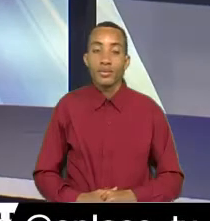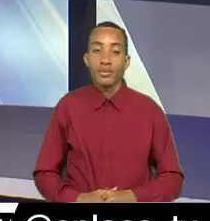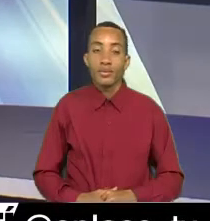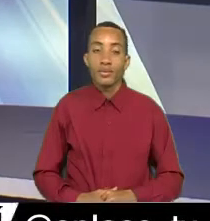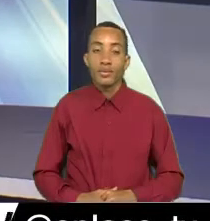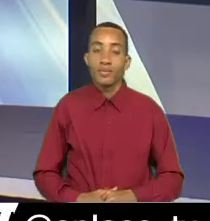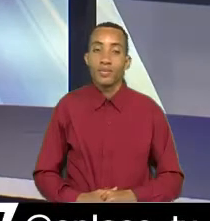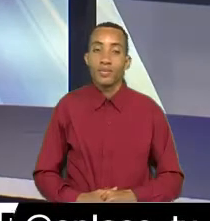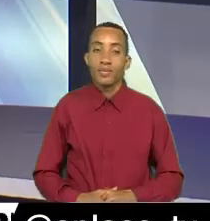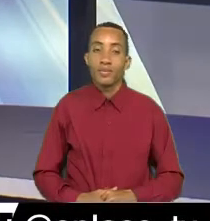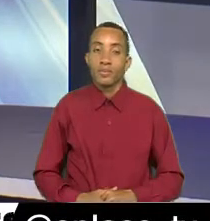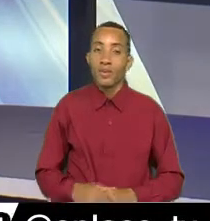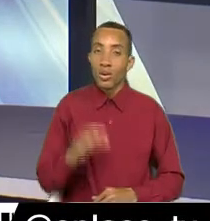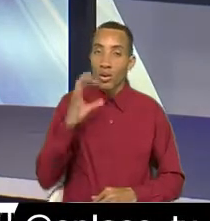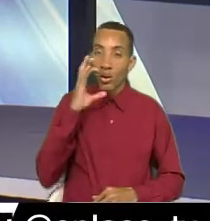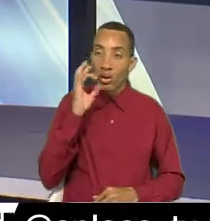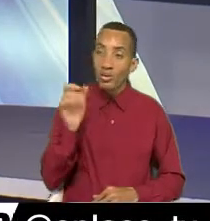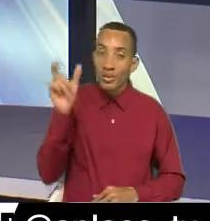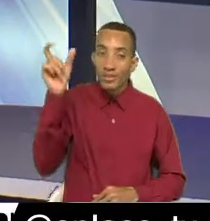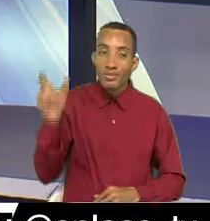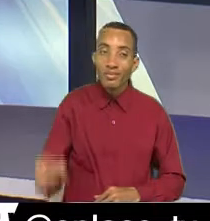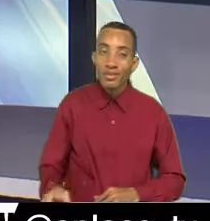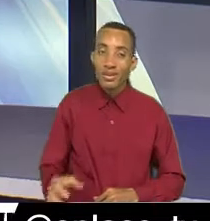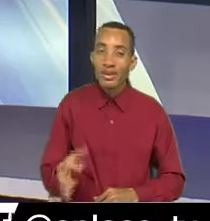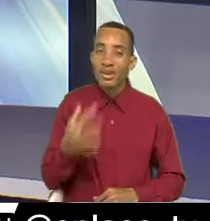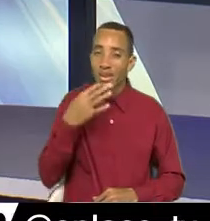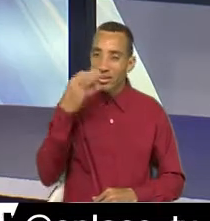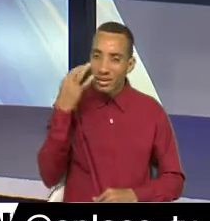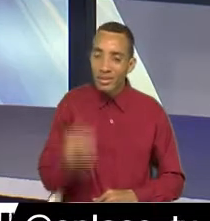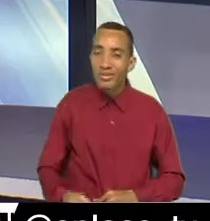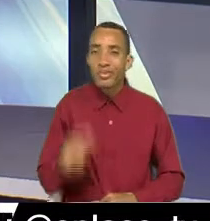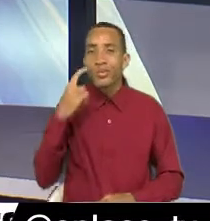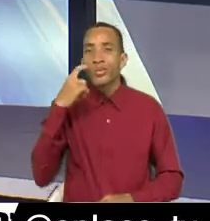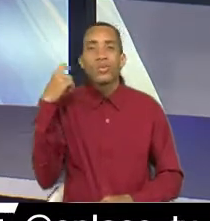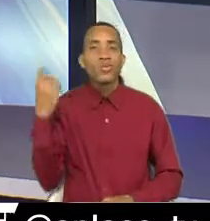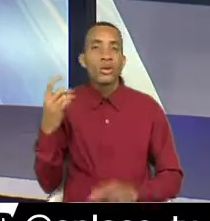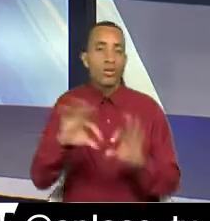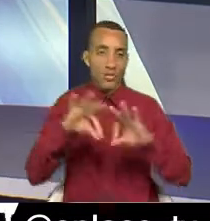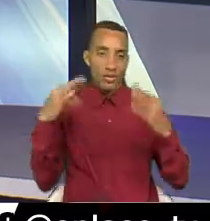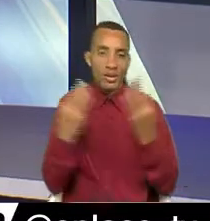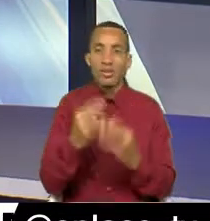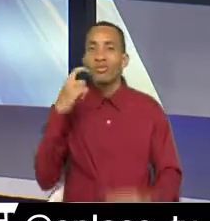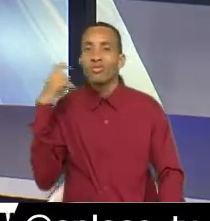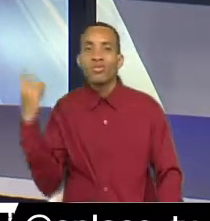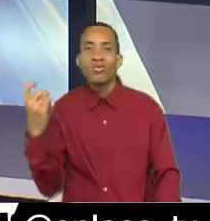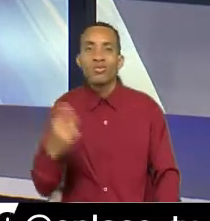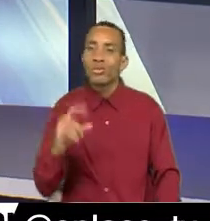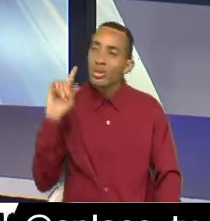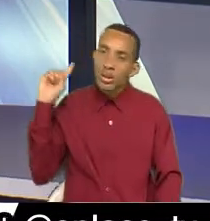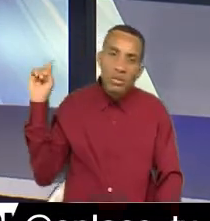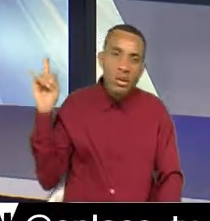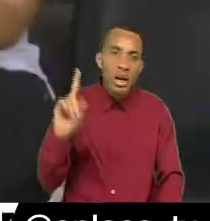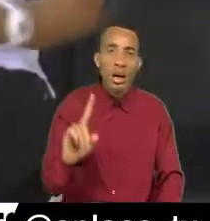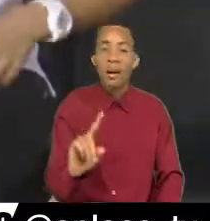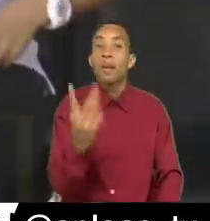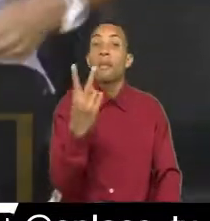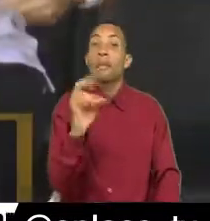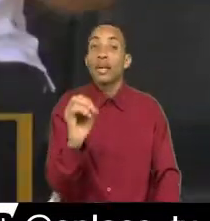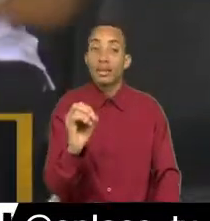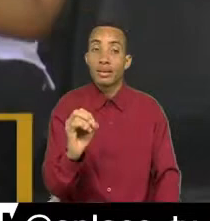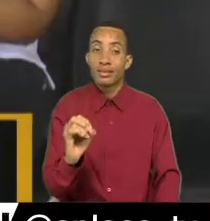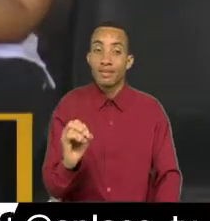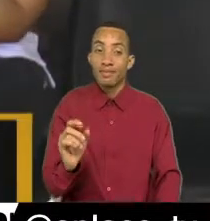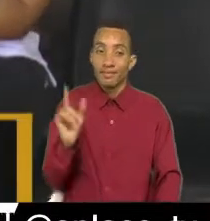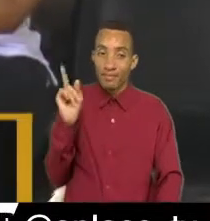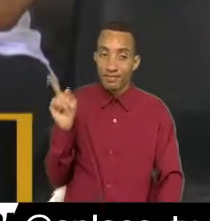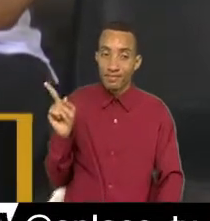Un hombre que asegura llevar más de 20 años buscando a sus familiares espera encontrarlo pronto en Barranca Bermeja. Él es